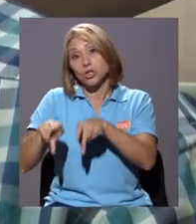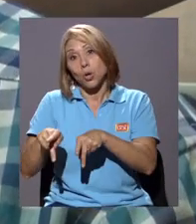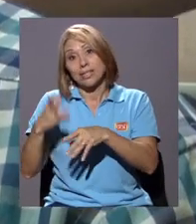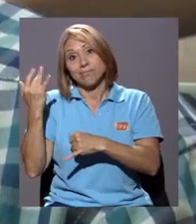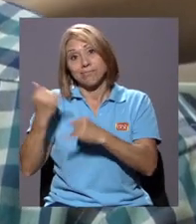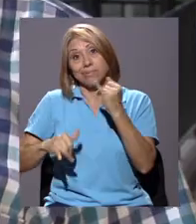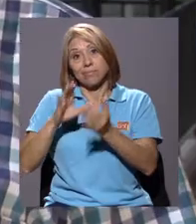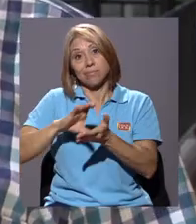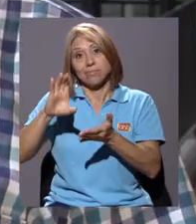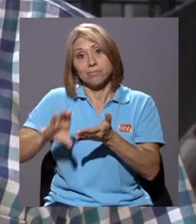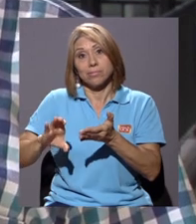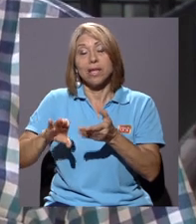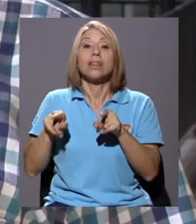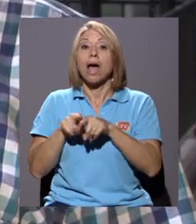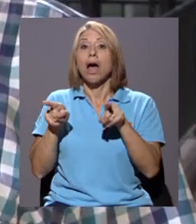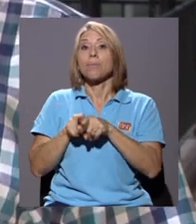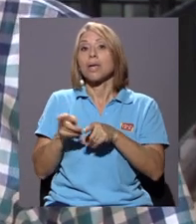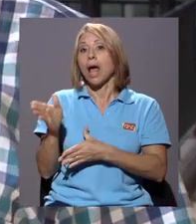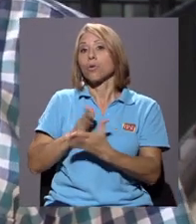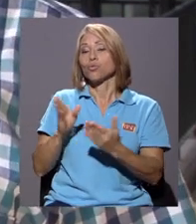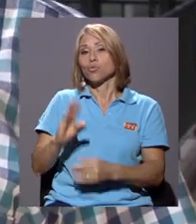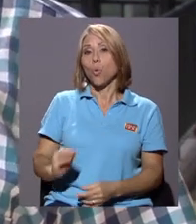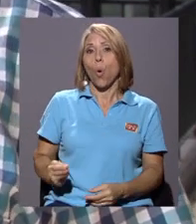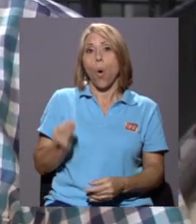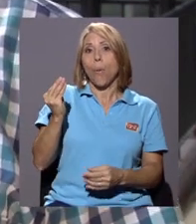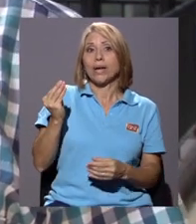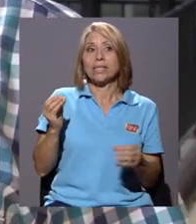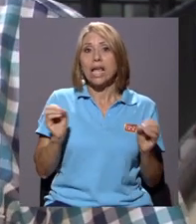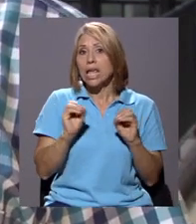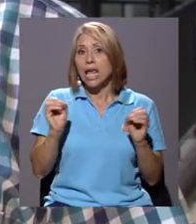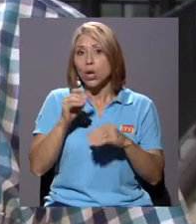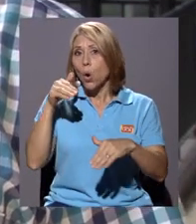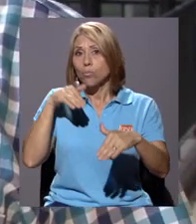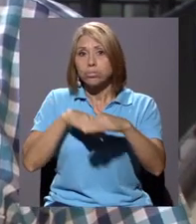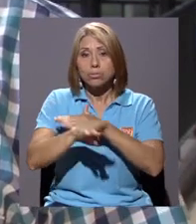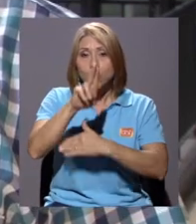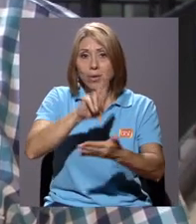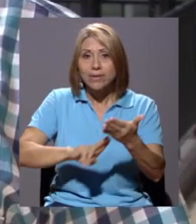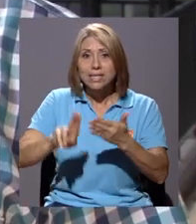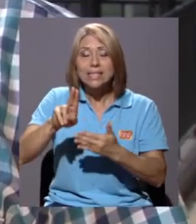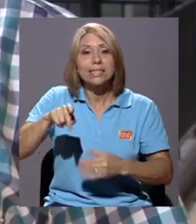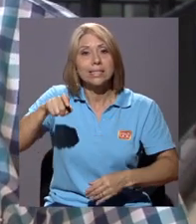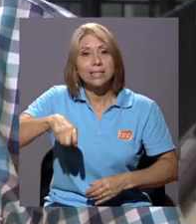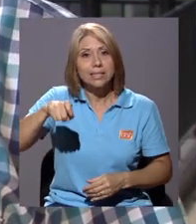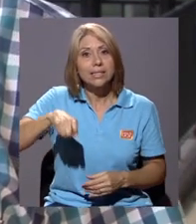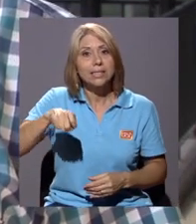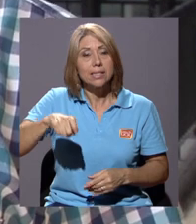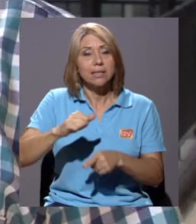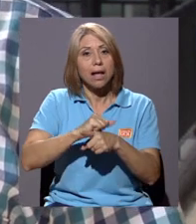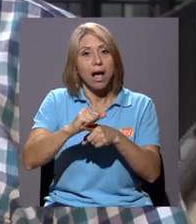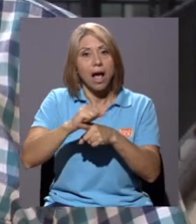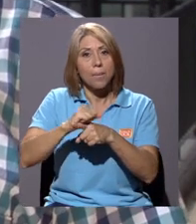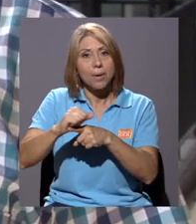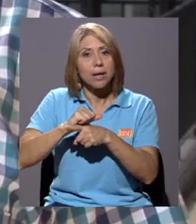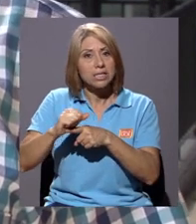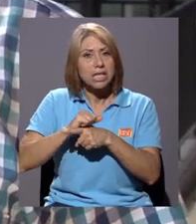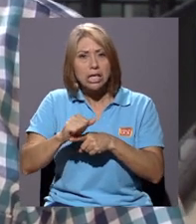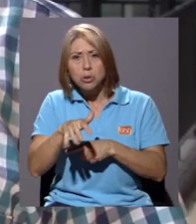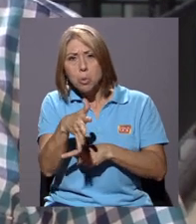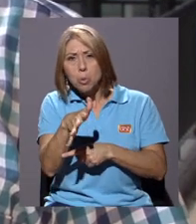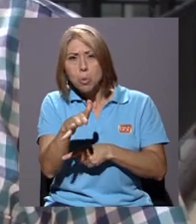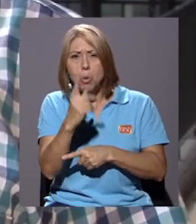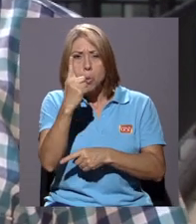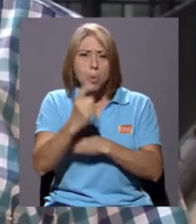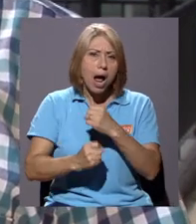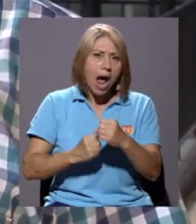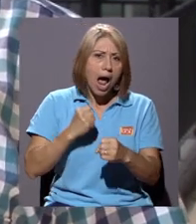hay una población muy joven que no logra ingresar a las universidades y necesita esa capacitación que en promedio dura un